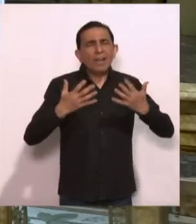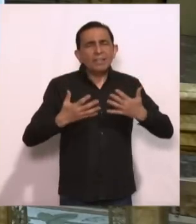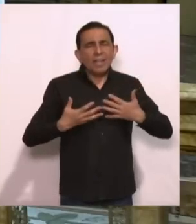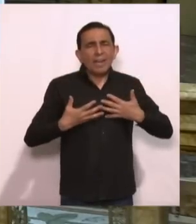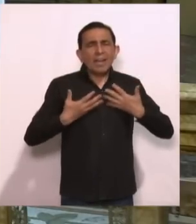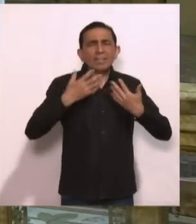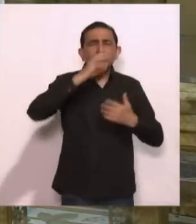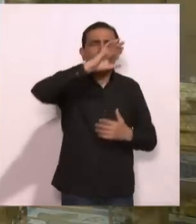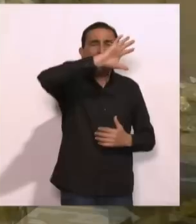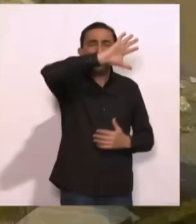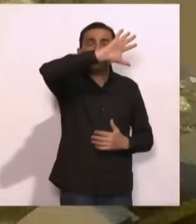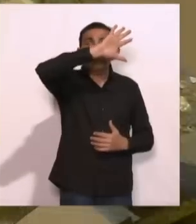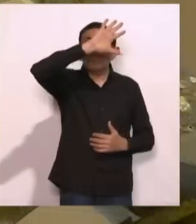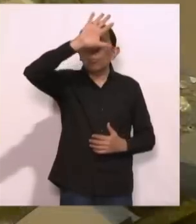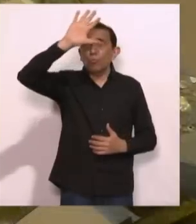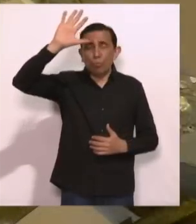Hosanna en las